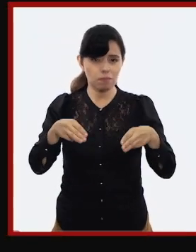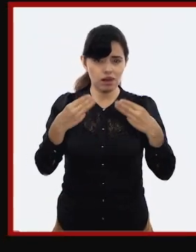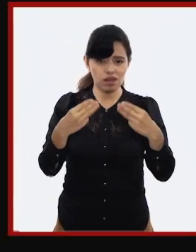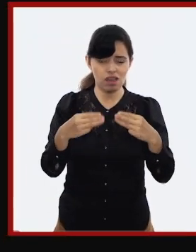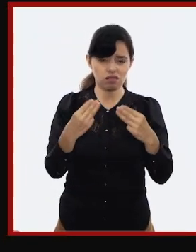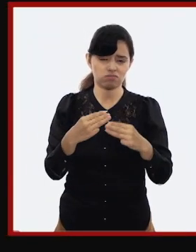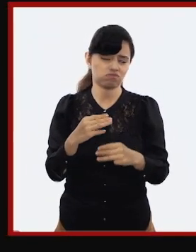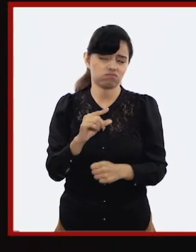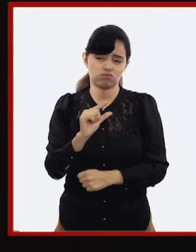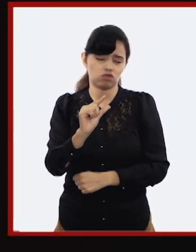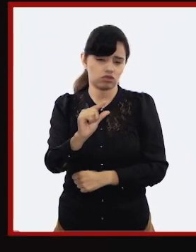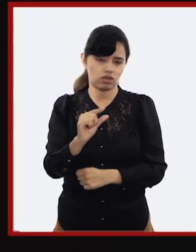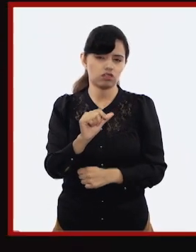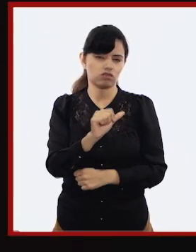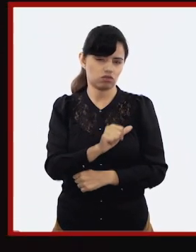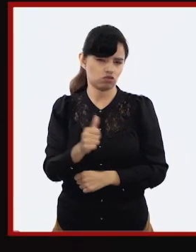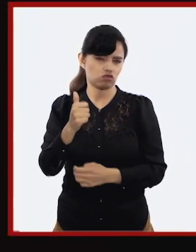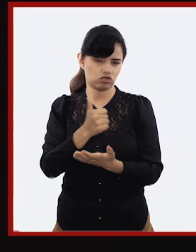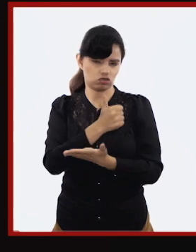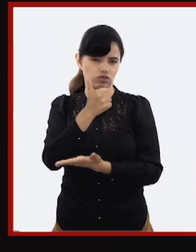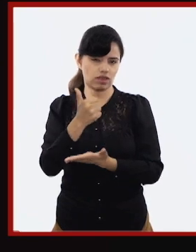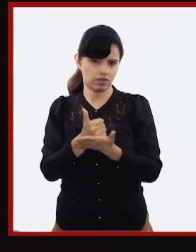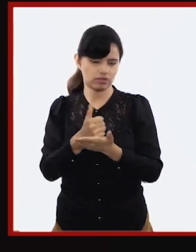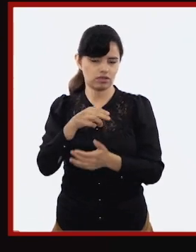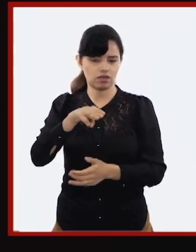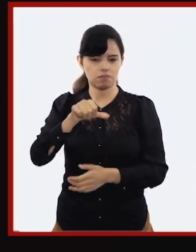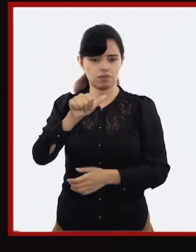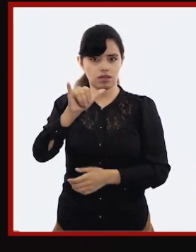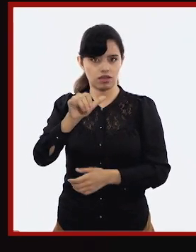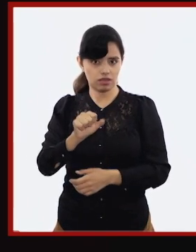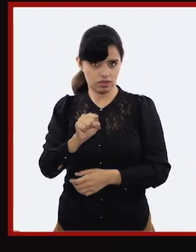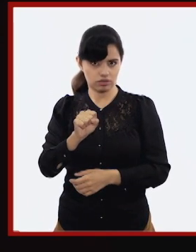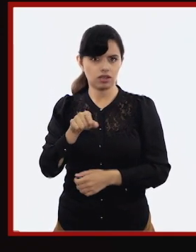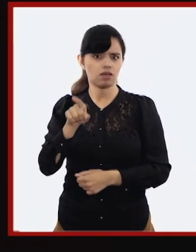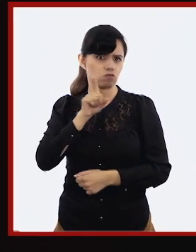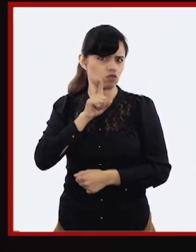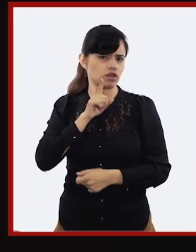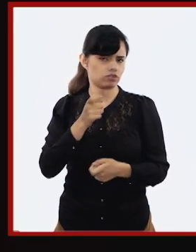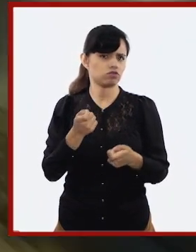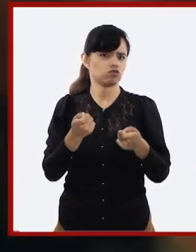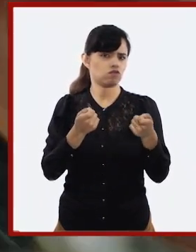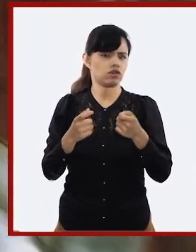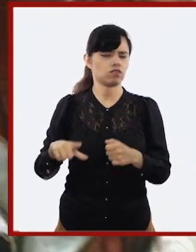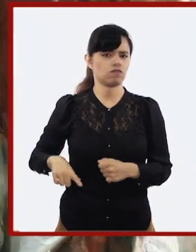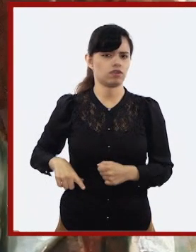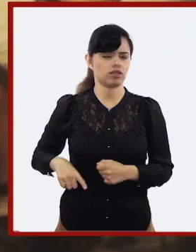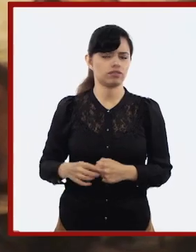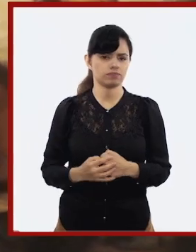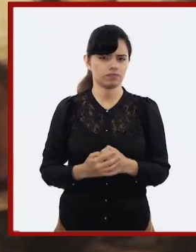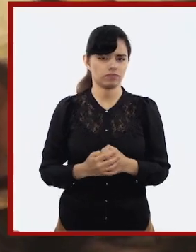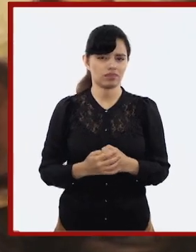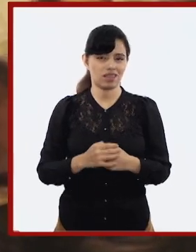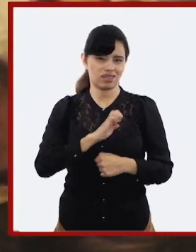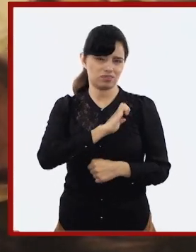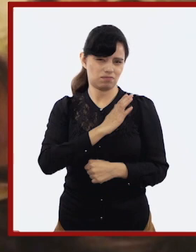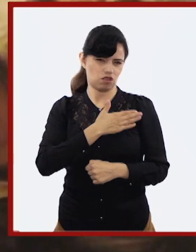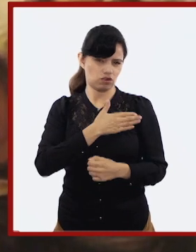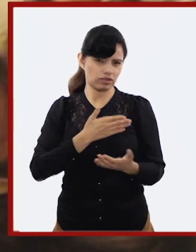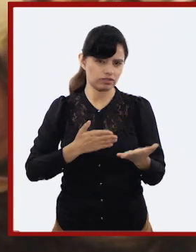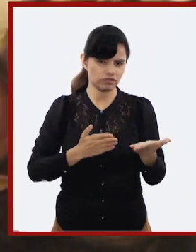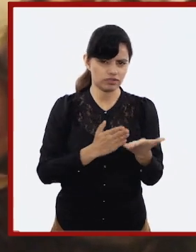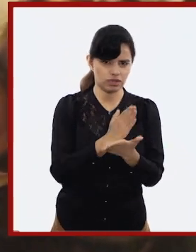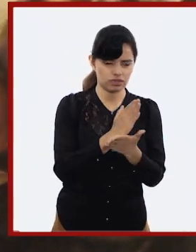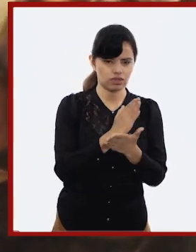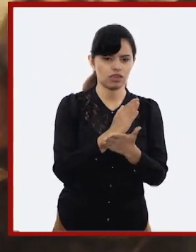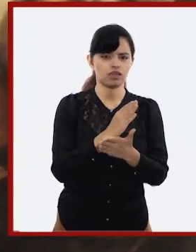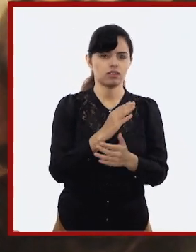las ciudades estados mayas, hubo mujeres gobernantes. La conquista española